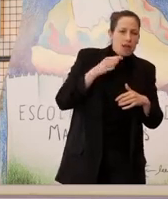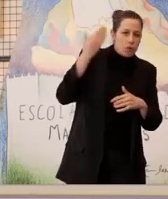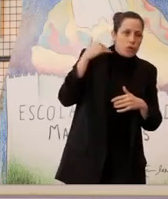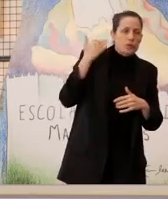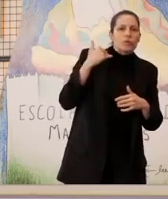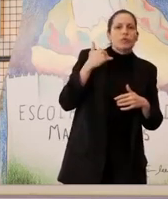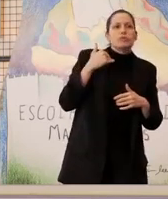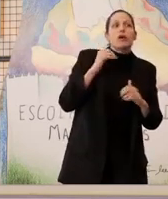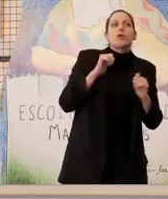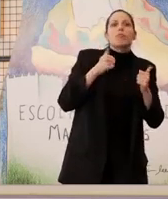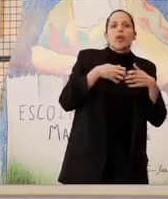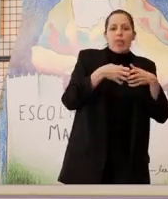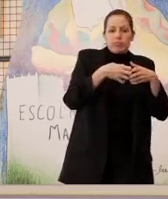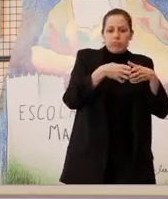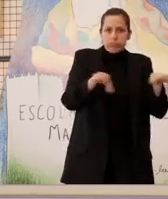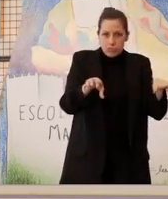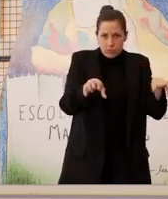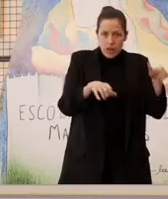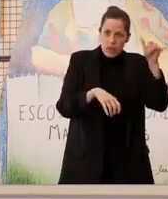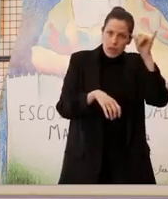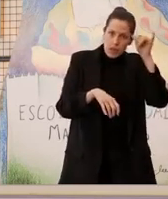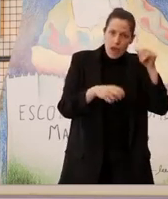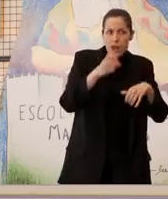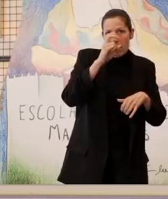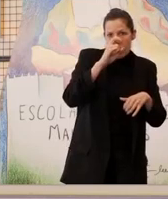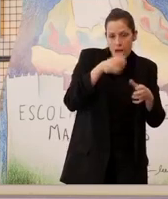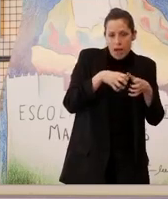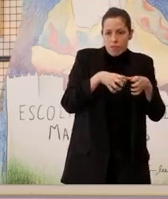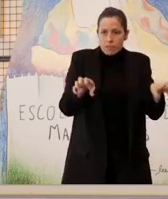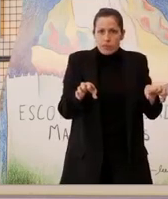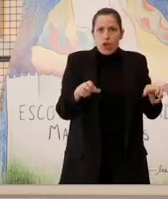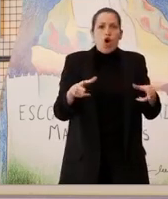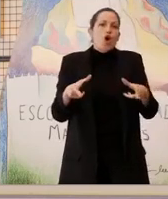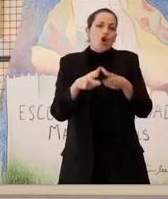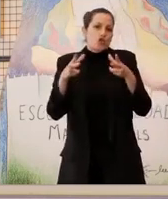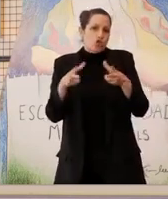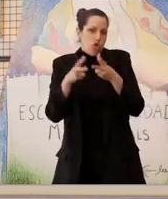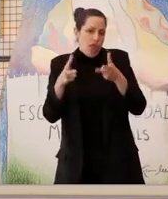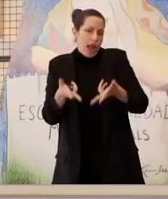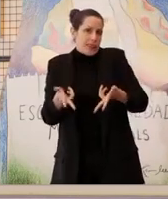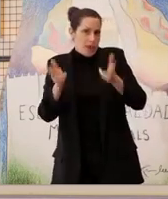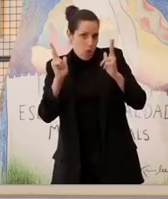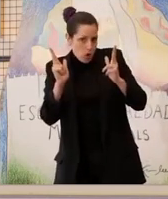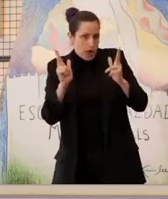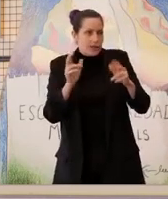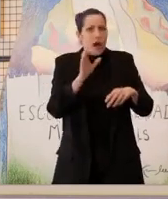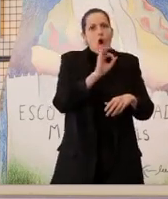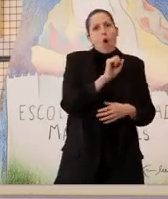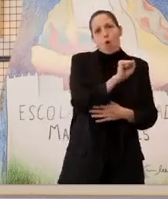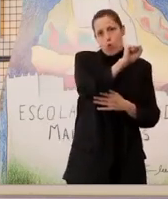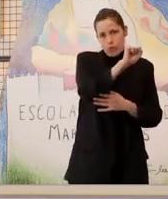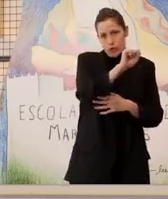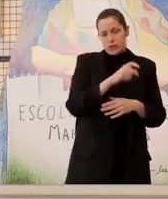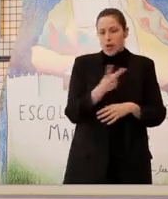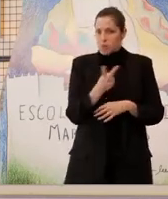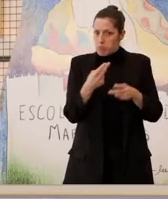izquierda socialdemócrata y una vieja izquierda comunista la vieja izquierda socialdemócrata tenía un